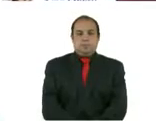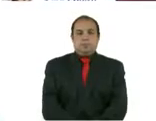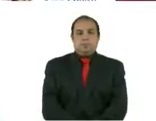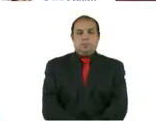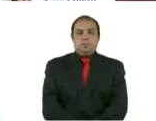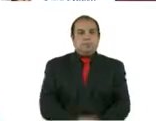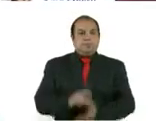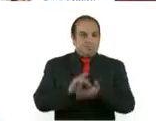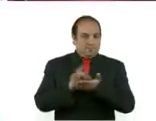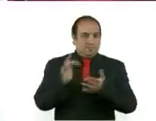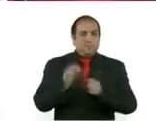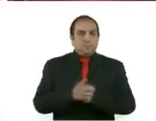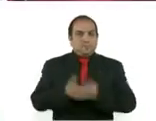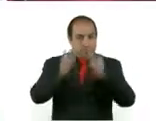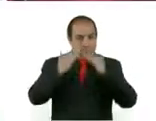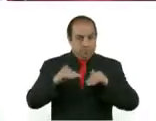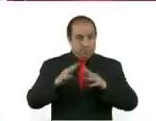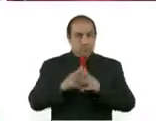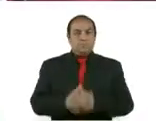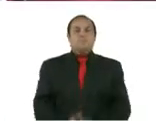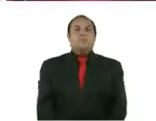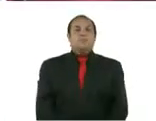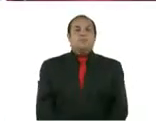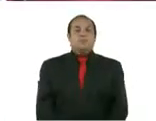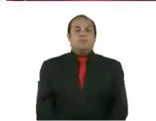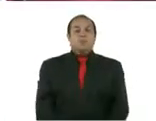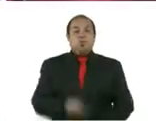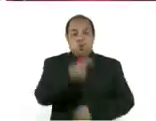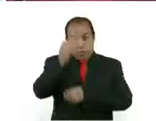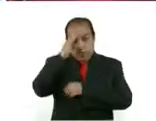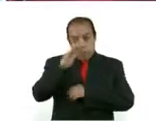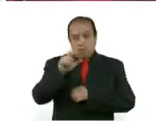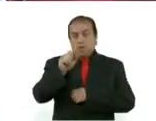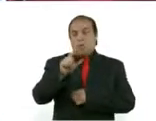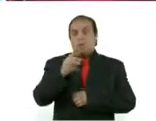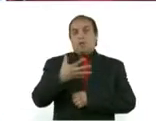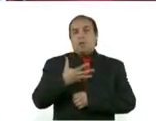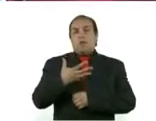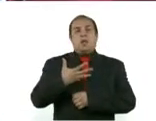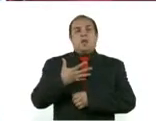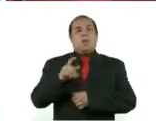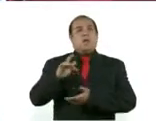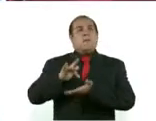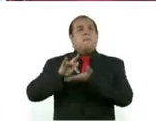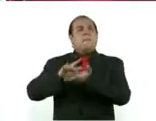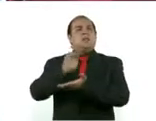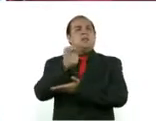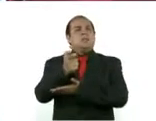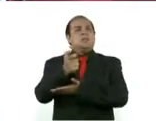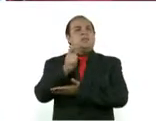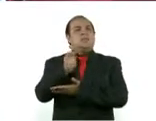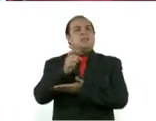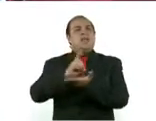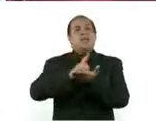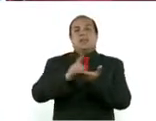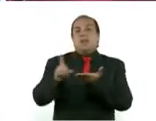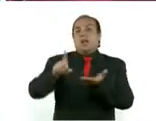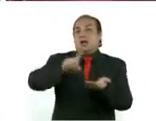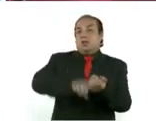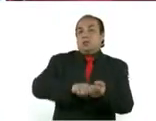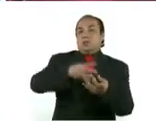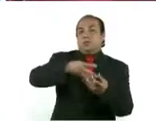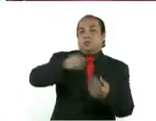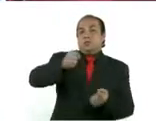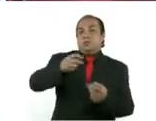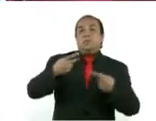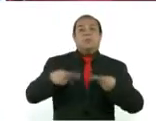Gracias. Adelante. Bueno, como ustedes saben, también esta pensión ya es parte de un derecho en la Constitución